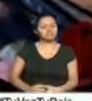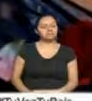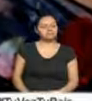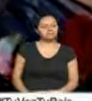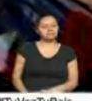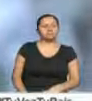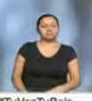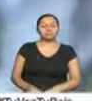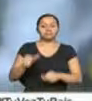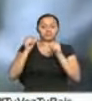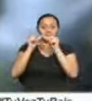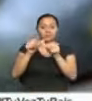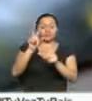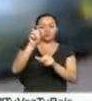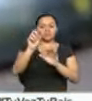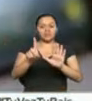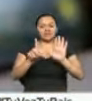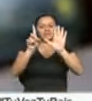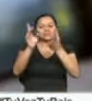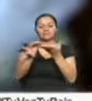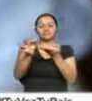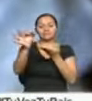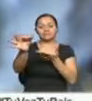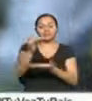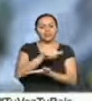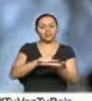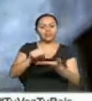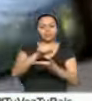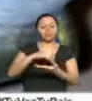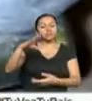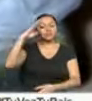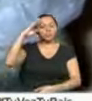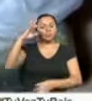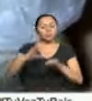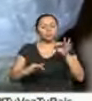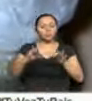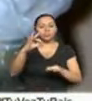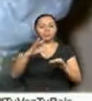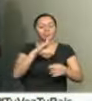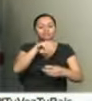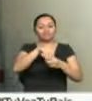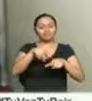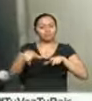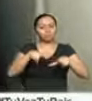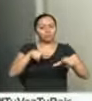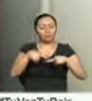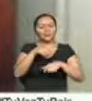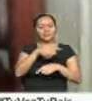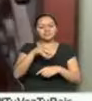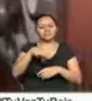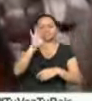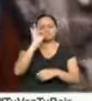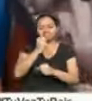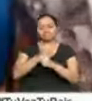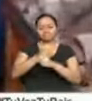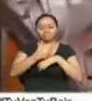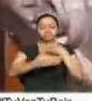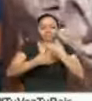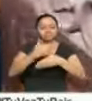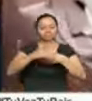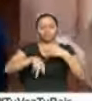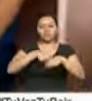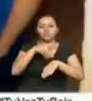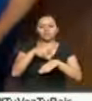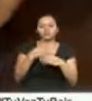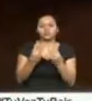Durante 2016, la subzona Azuay, a través de la Policía Judicial de esta jurisdicción, desarrolló de forma eficaz y profesional decenas